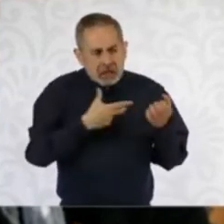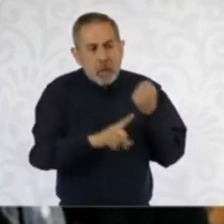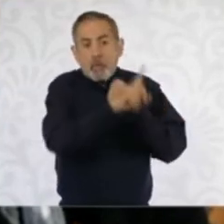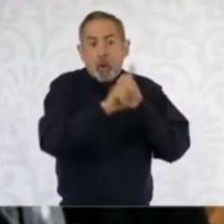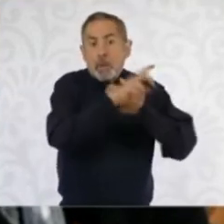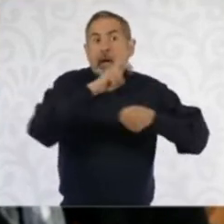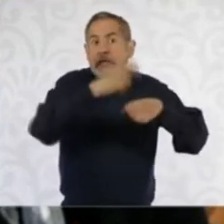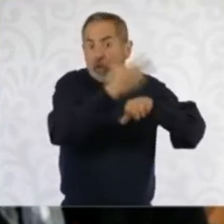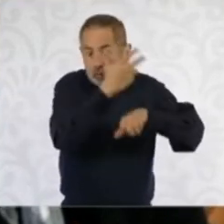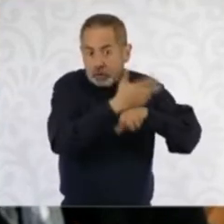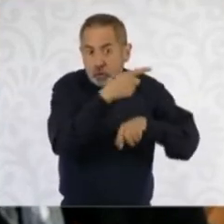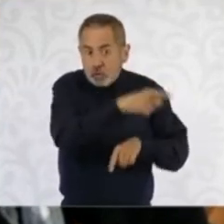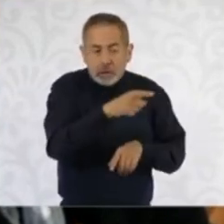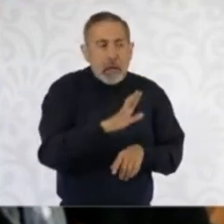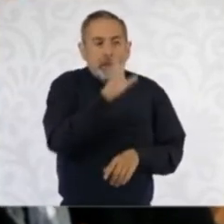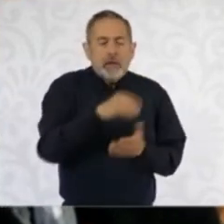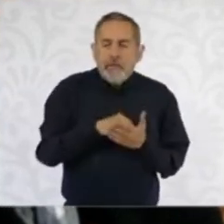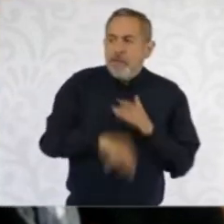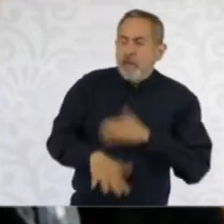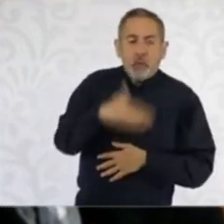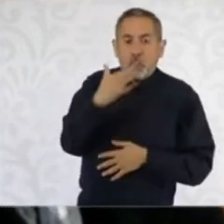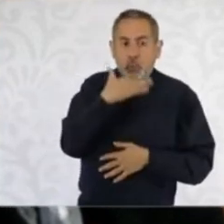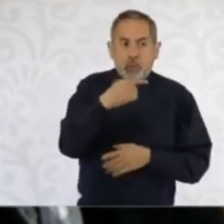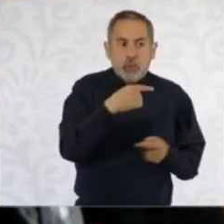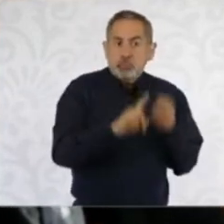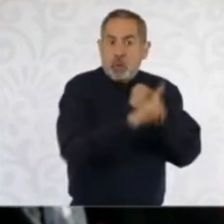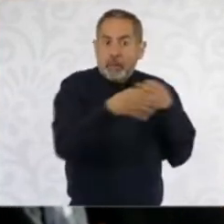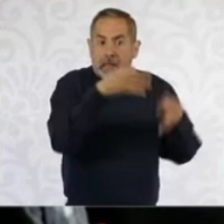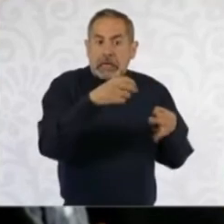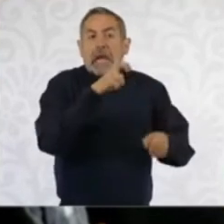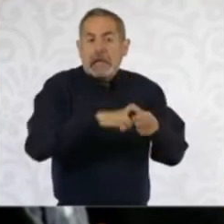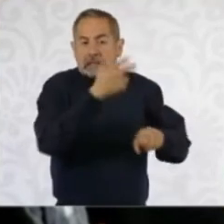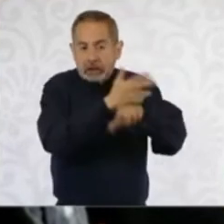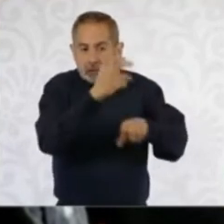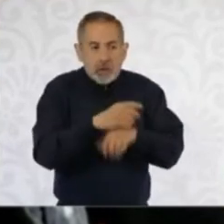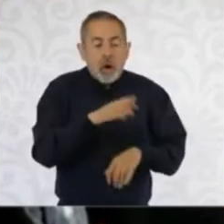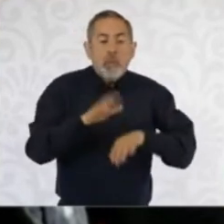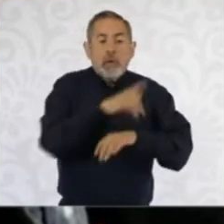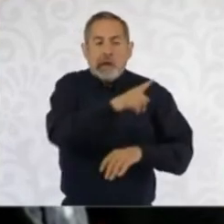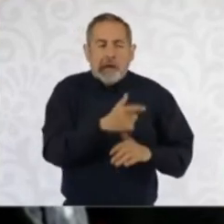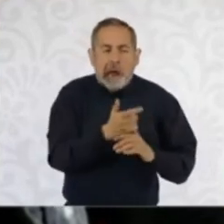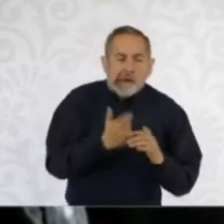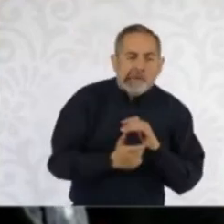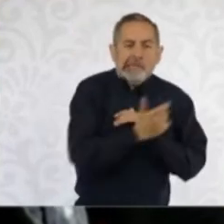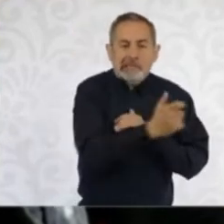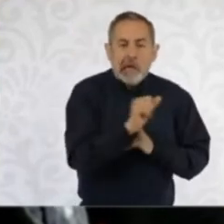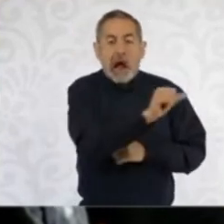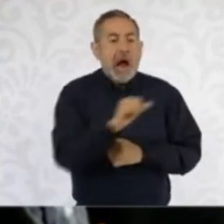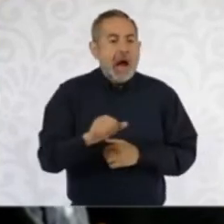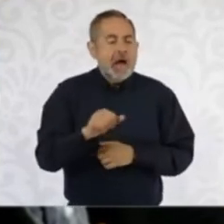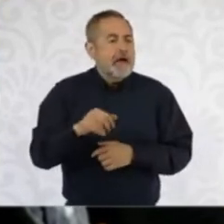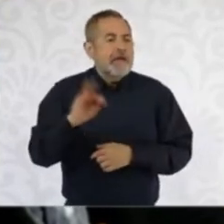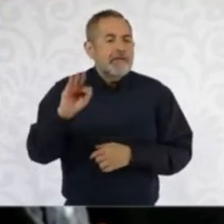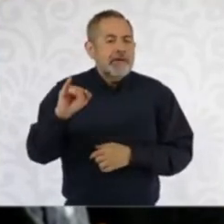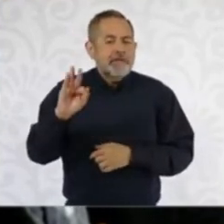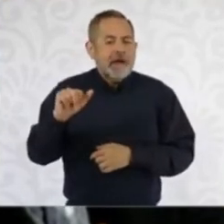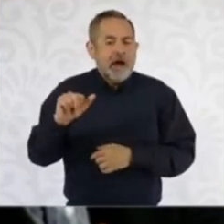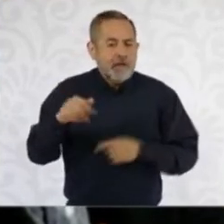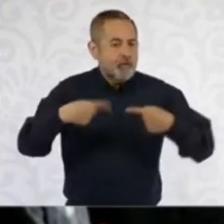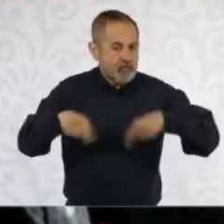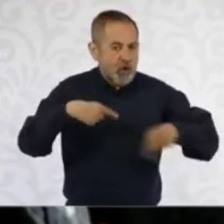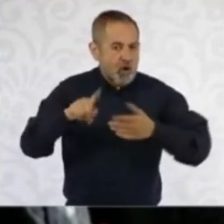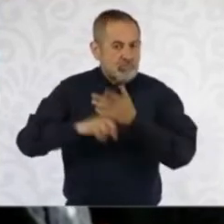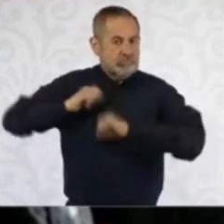Estados Unidos por un presunto caso de corrupción que estaría ligado a sobornos a la FIFA. Por este tema, pues se